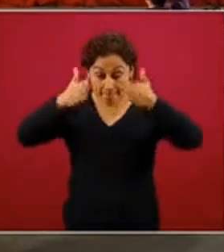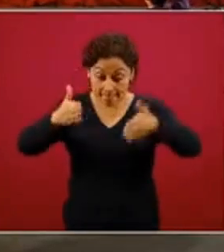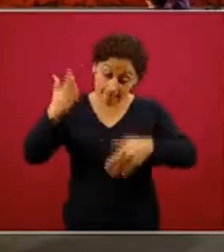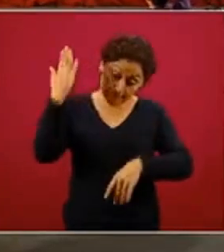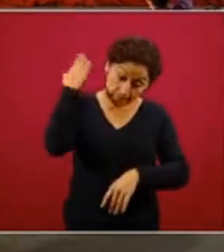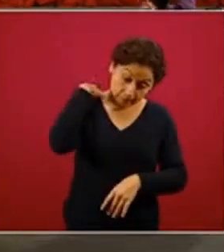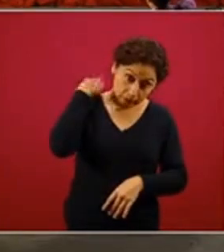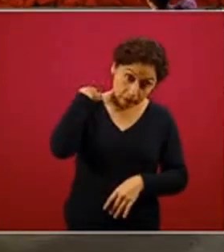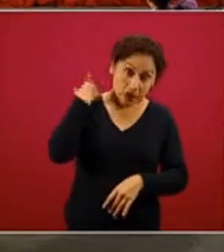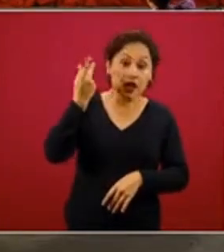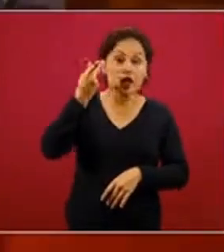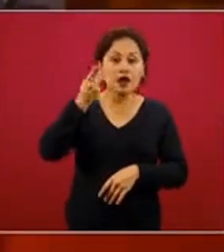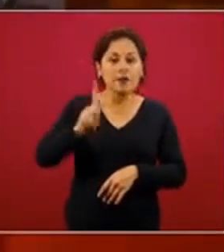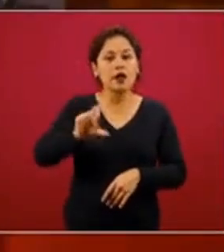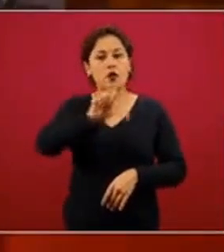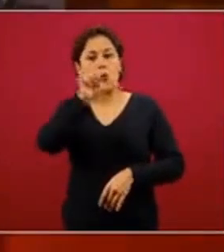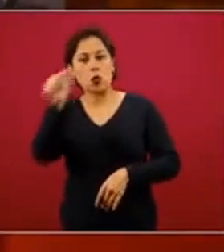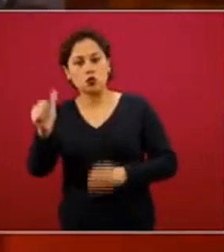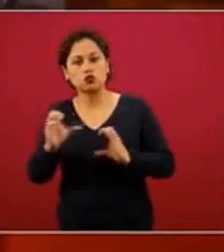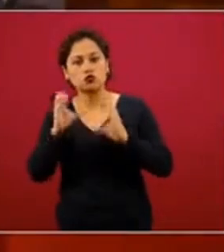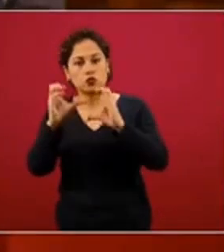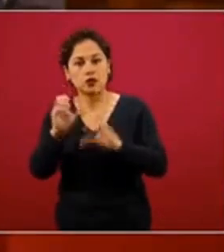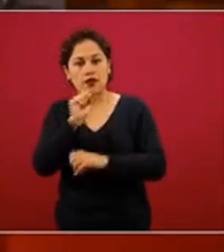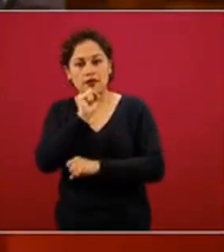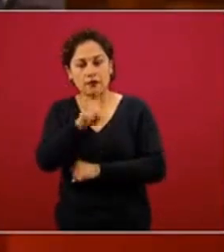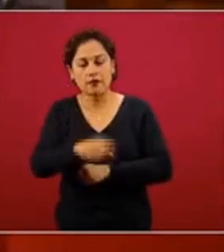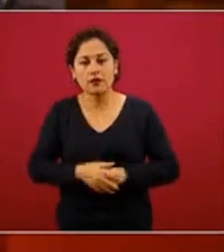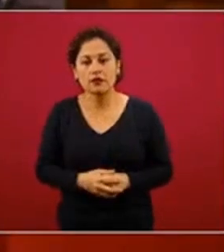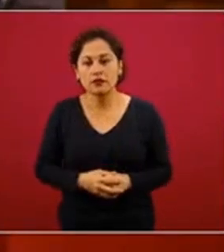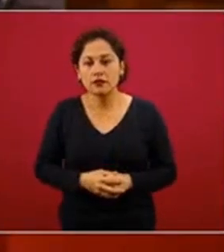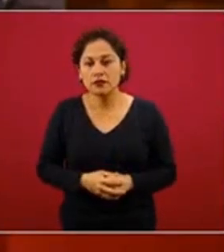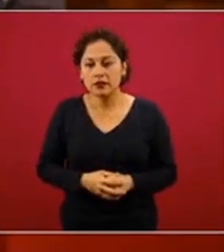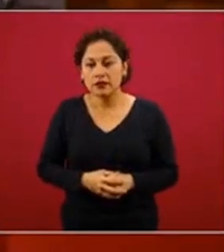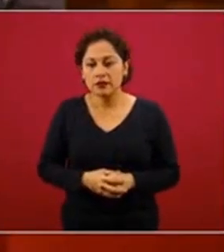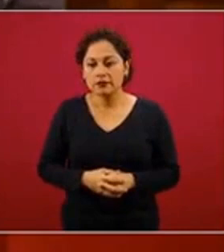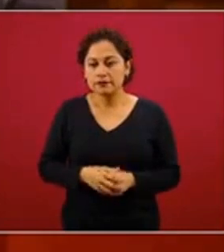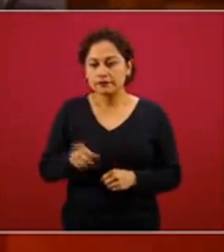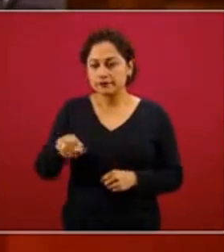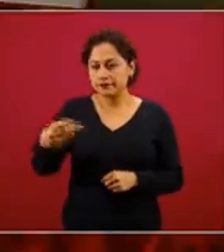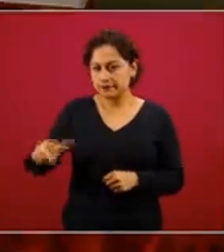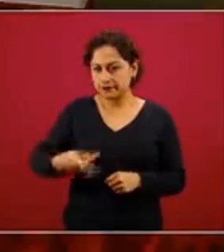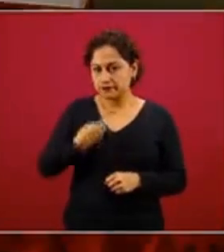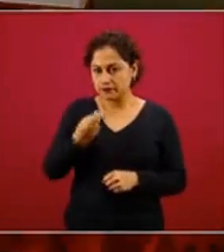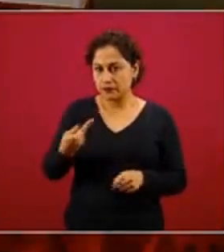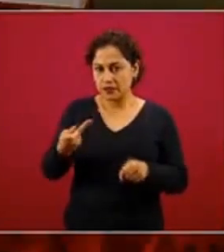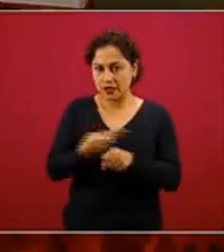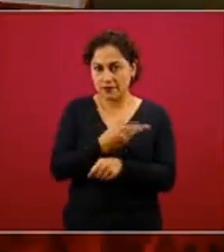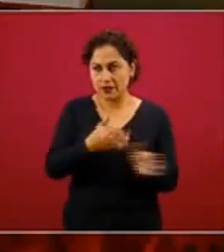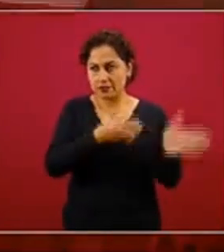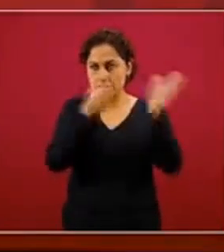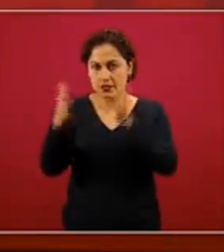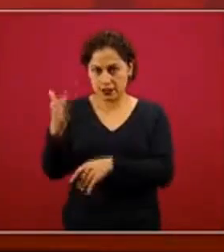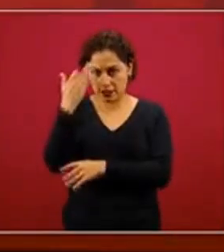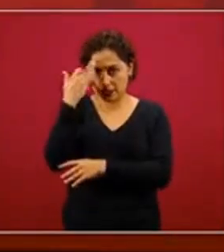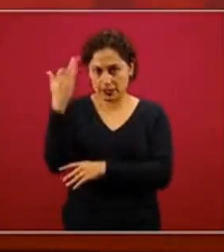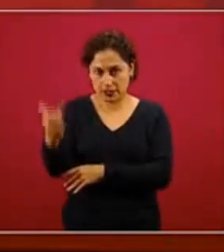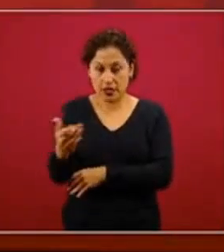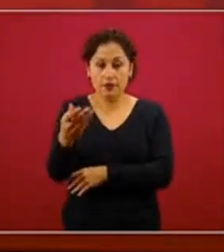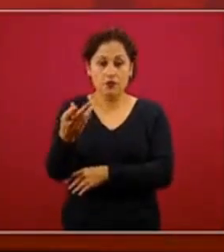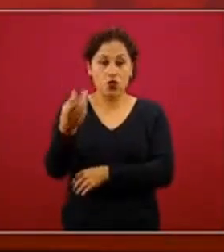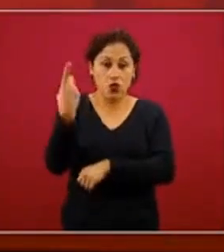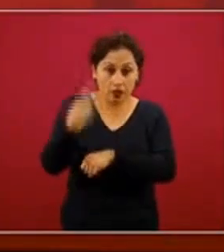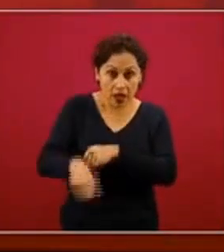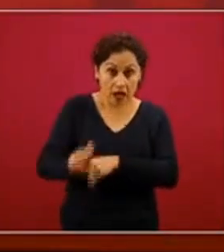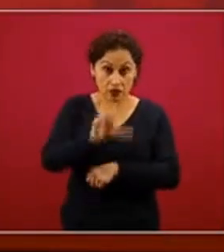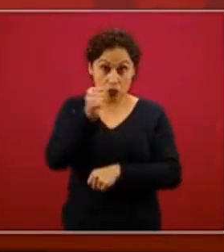¿Tienen datos de algunas otras secuelas? ¿Secuelas? Sí, desde luego el paciente, y más aquel